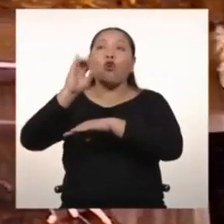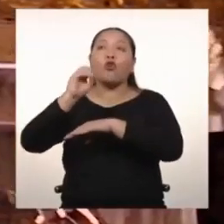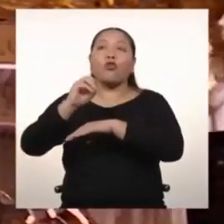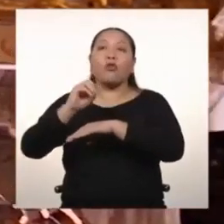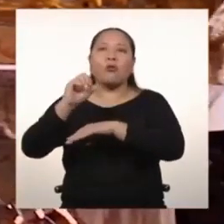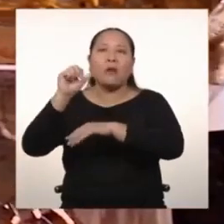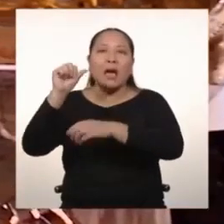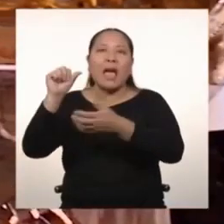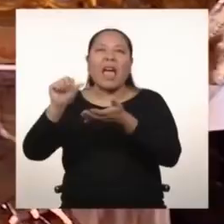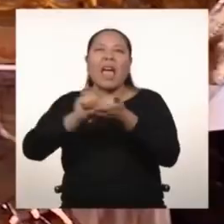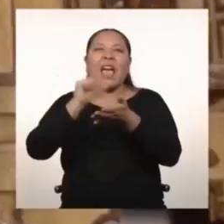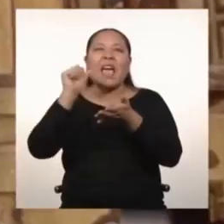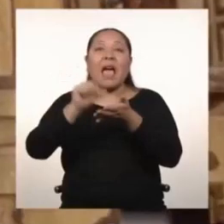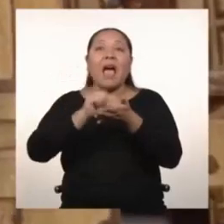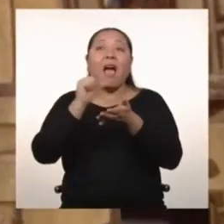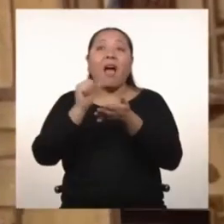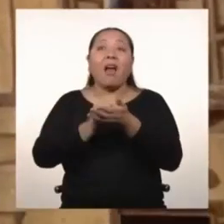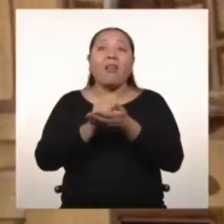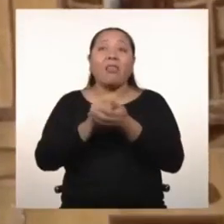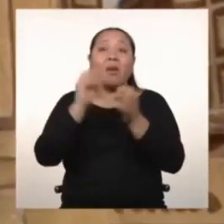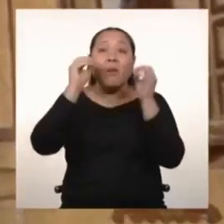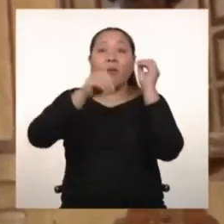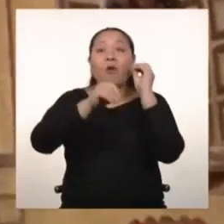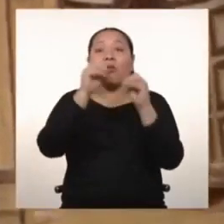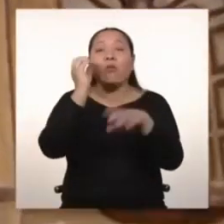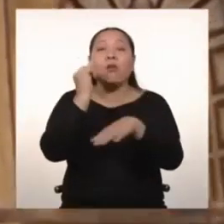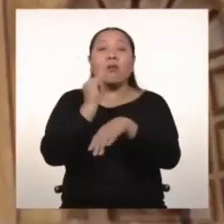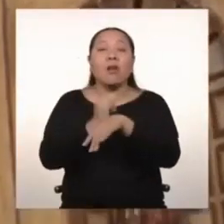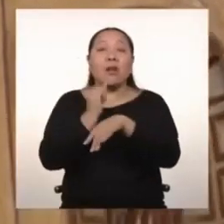el arte de su iglesia.